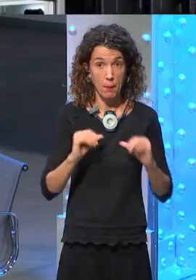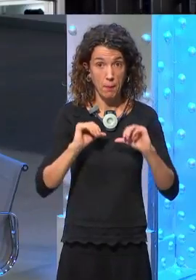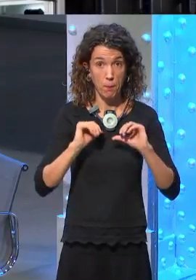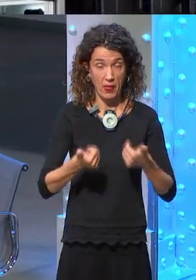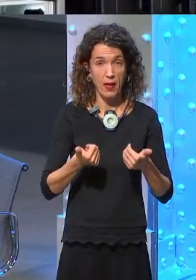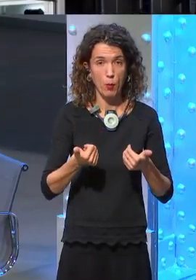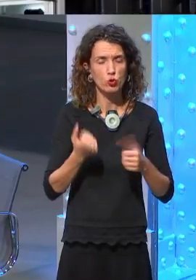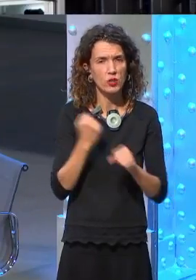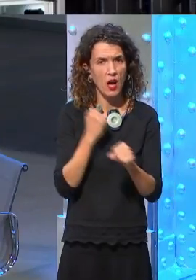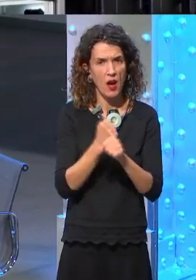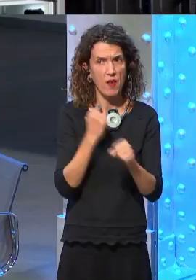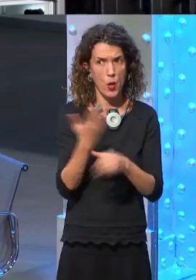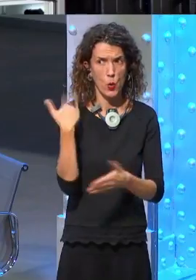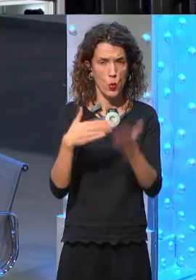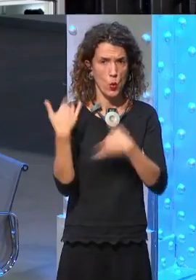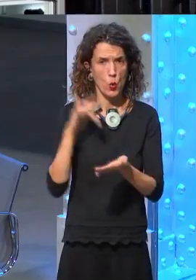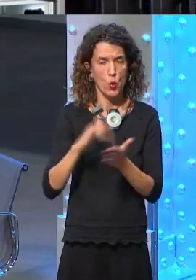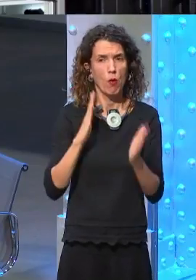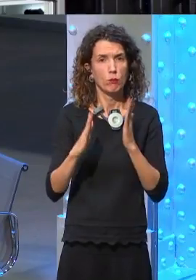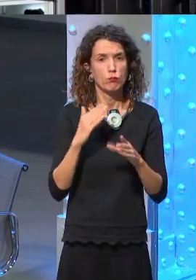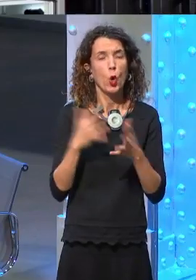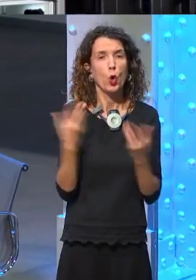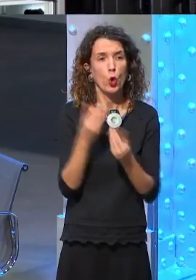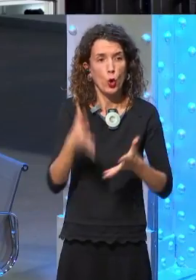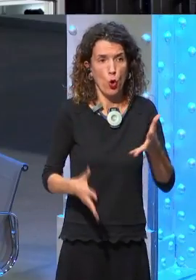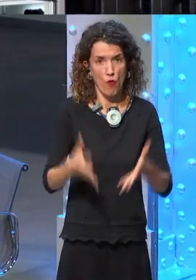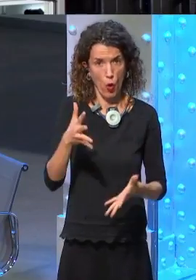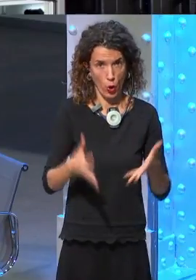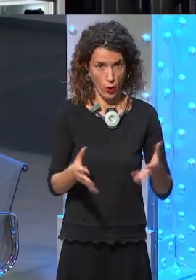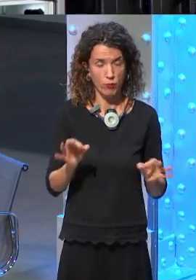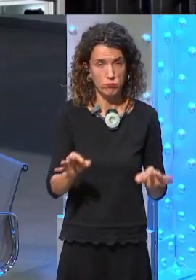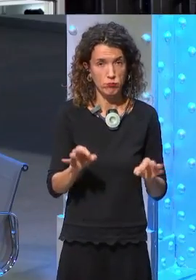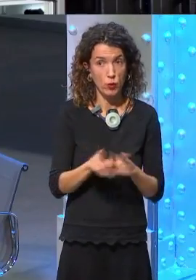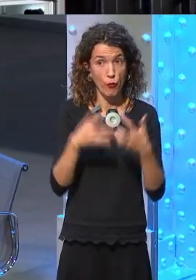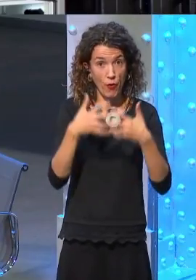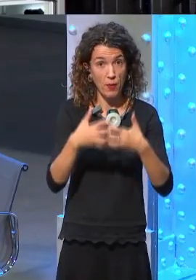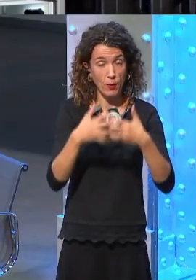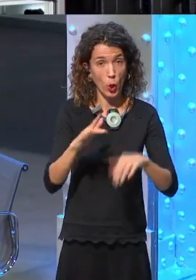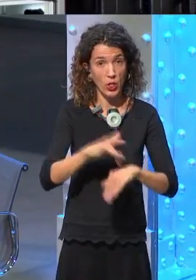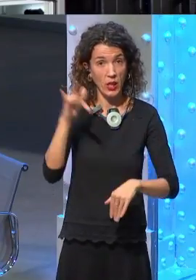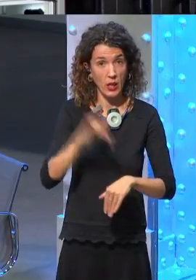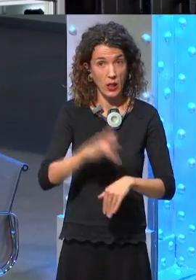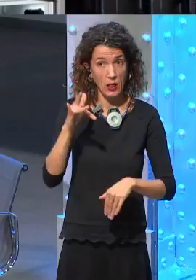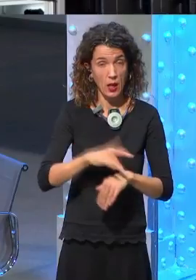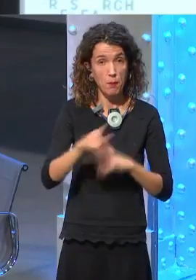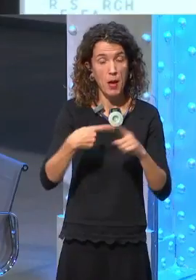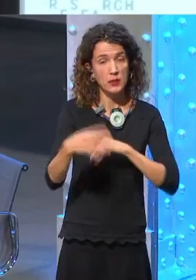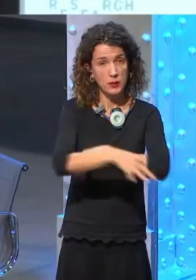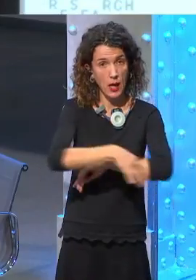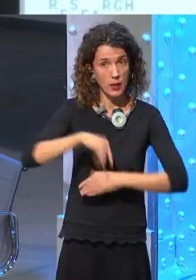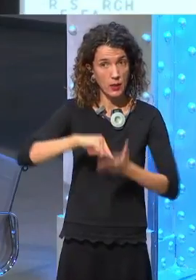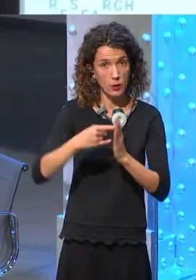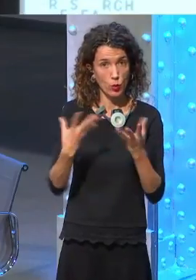Empezamos a trabajar en aquel momento con robots en la fabricación digital y de